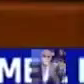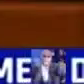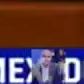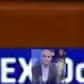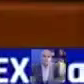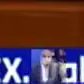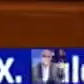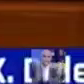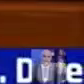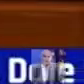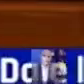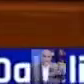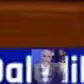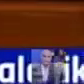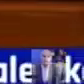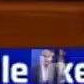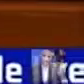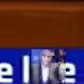una